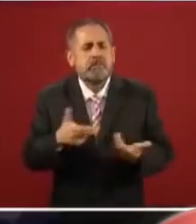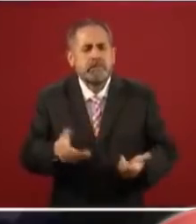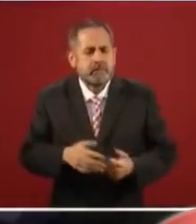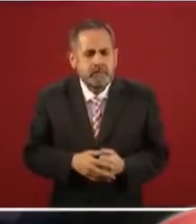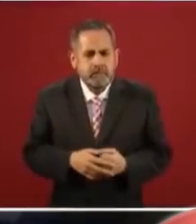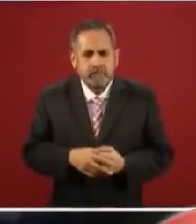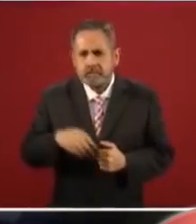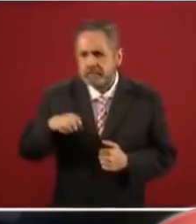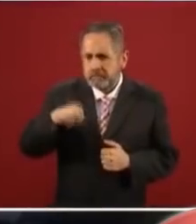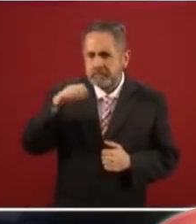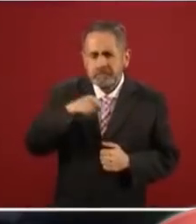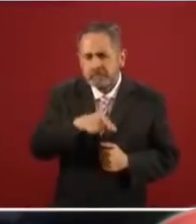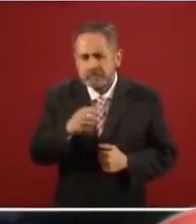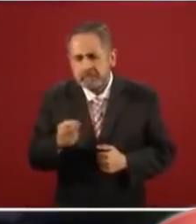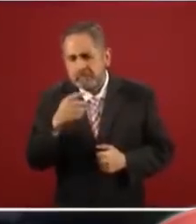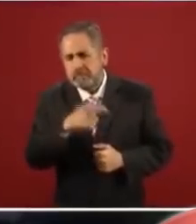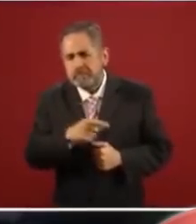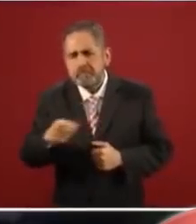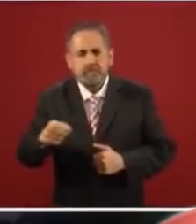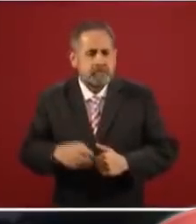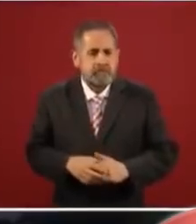la edad,